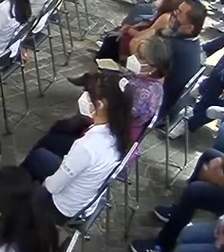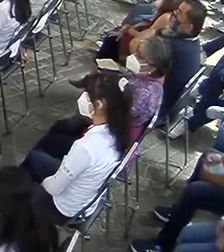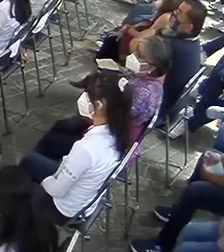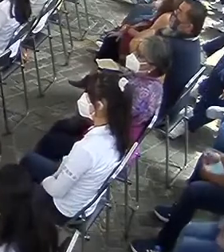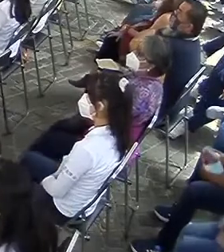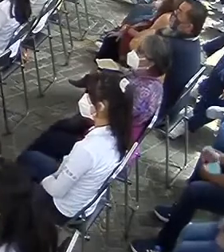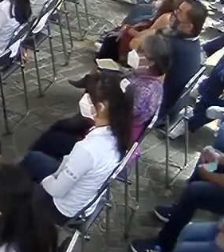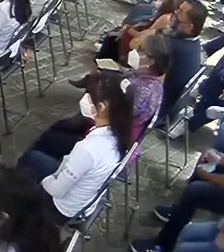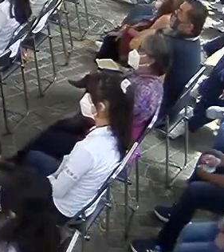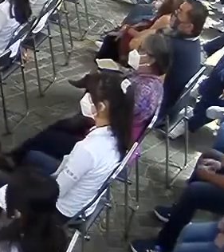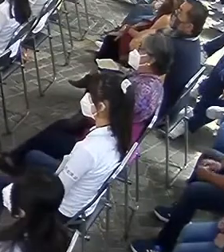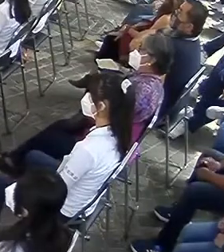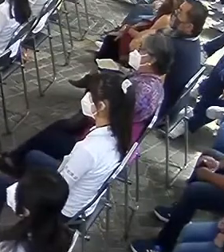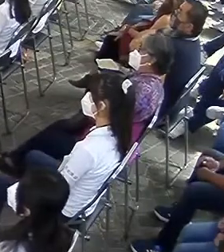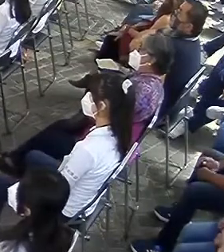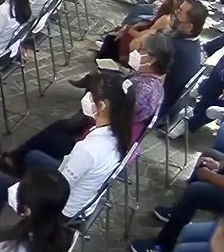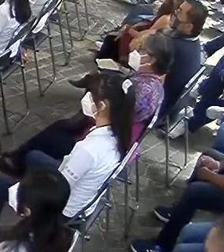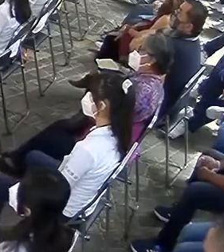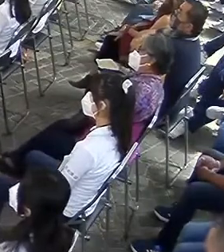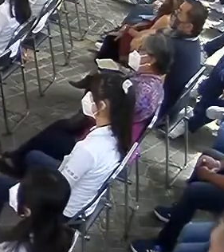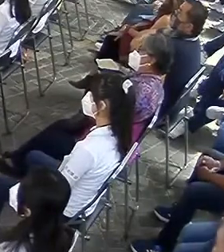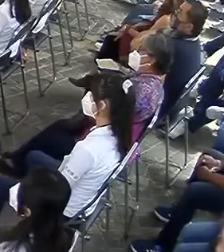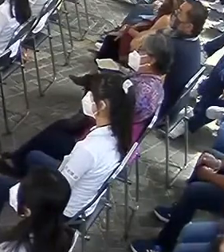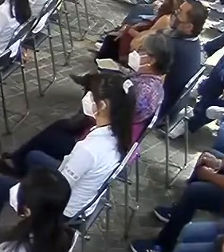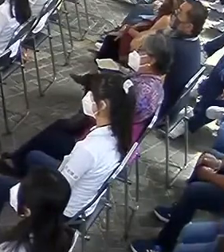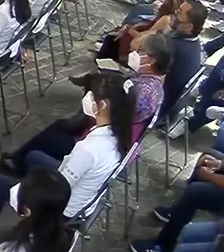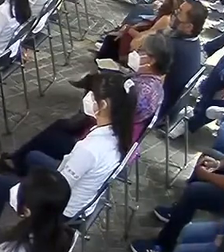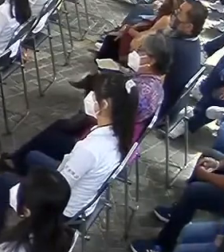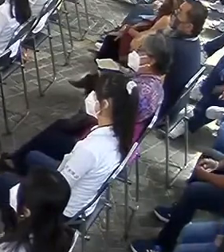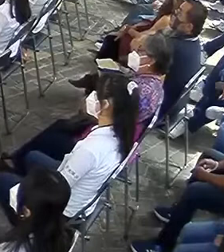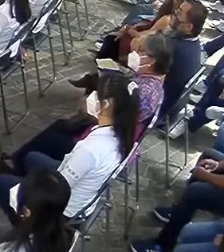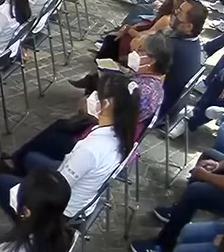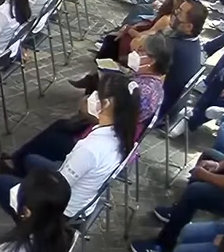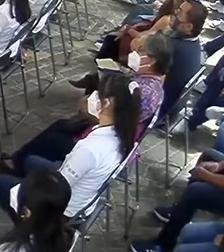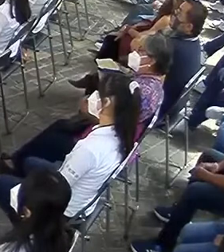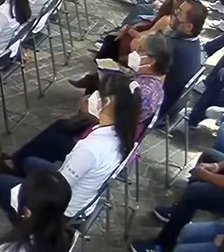Nehemías estaba nervioso, igual que Sammy, que al ratito la vamos a escuchar. Pero